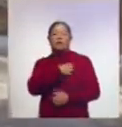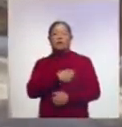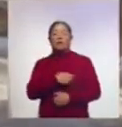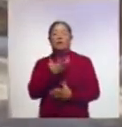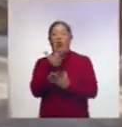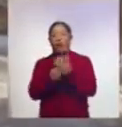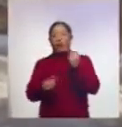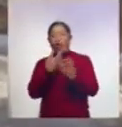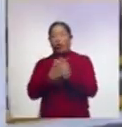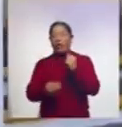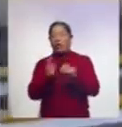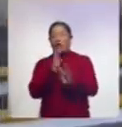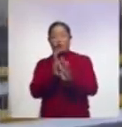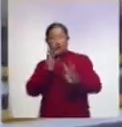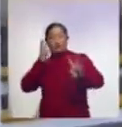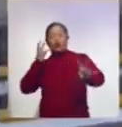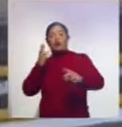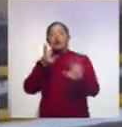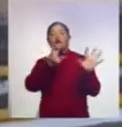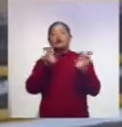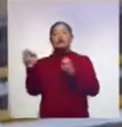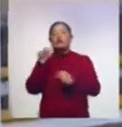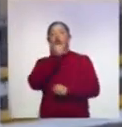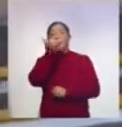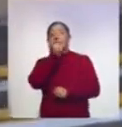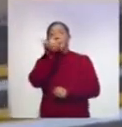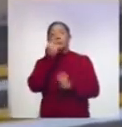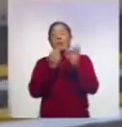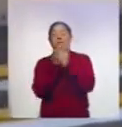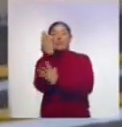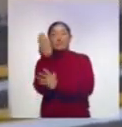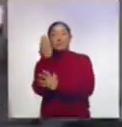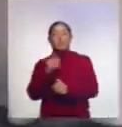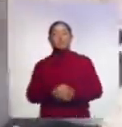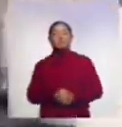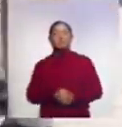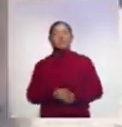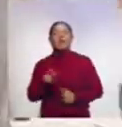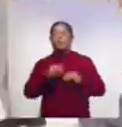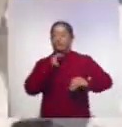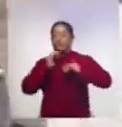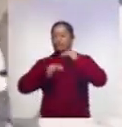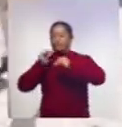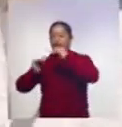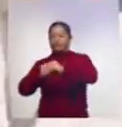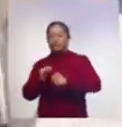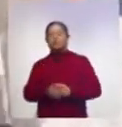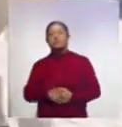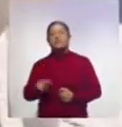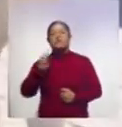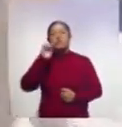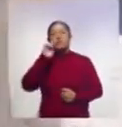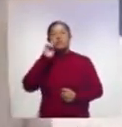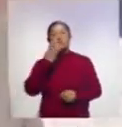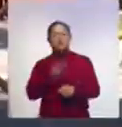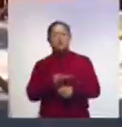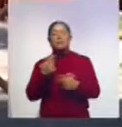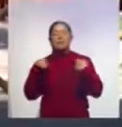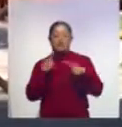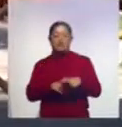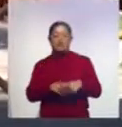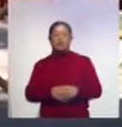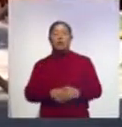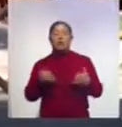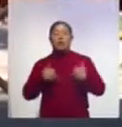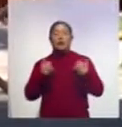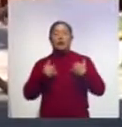de manera ordenada más de 800 alumnos del turno matutino. El protocolo de actuación estuvo a cargo de los docentes. Los jóvenes salieron